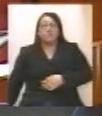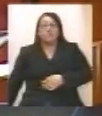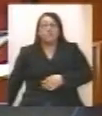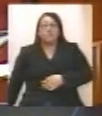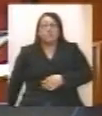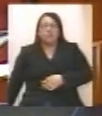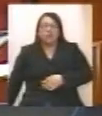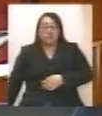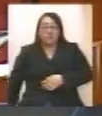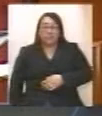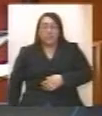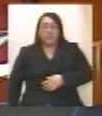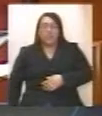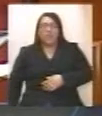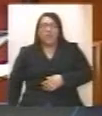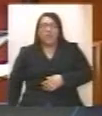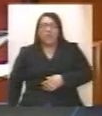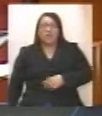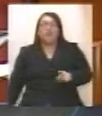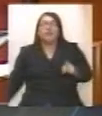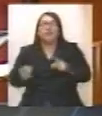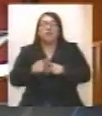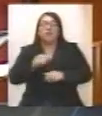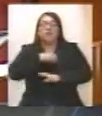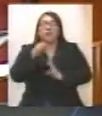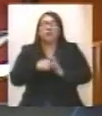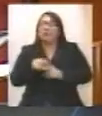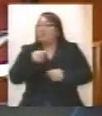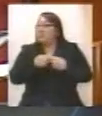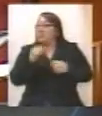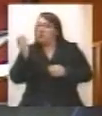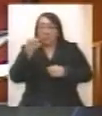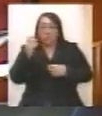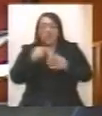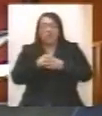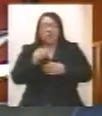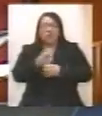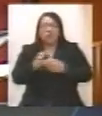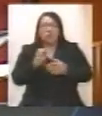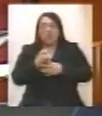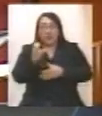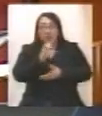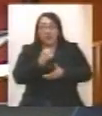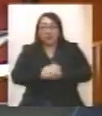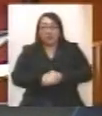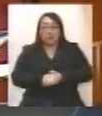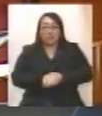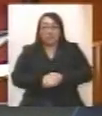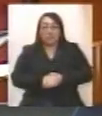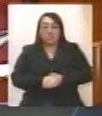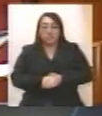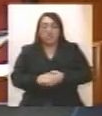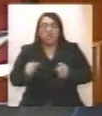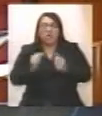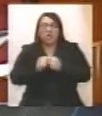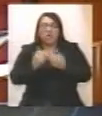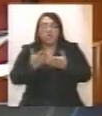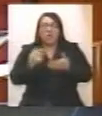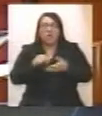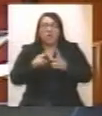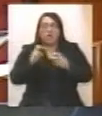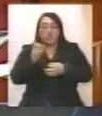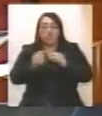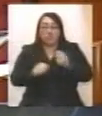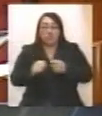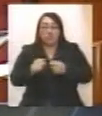otro lado, se cuenta con los proyectos de inversión patrullaje en ciudades y carreteras, cuyos aspectos administrativos